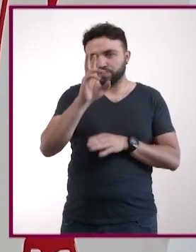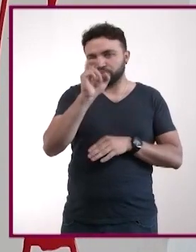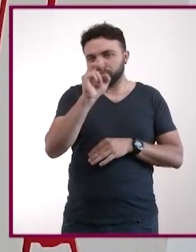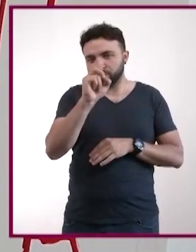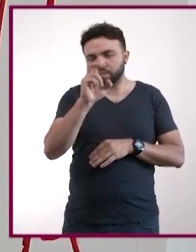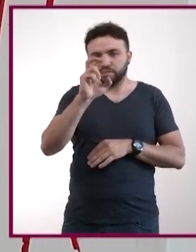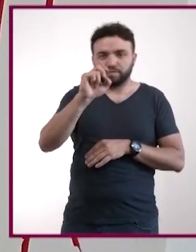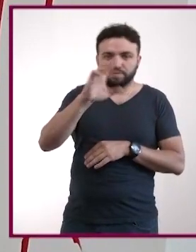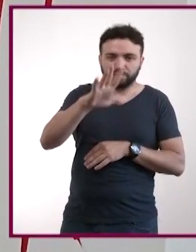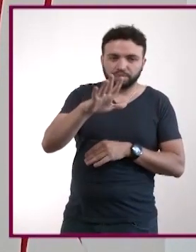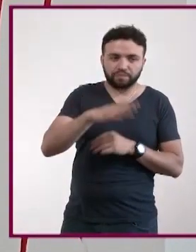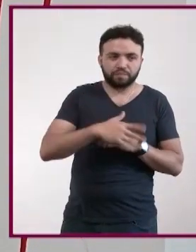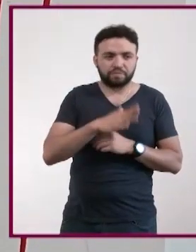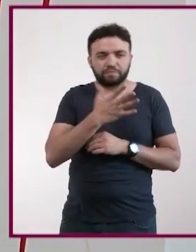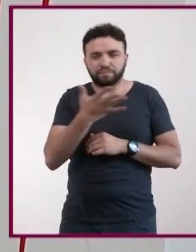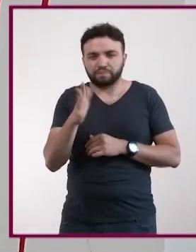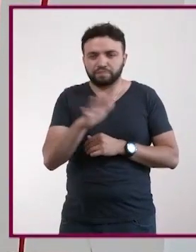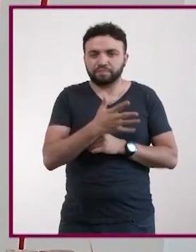30, 35.